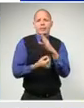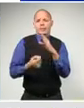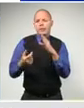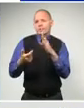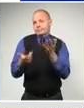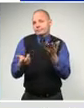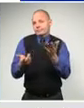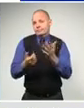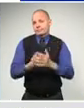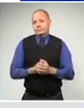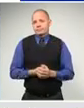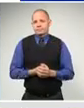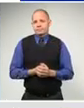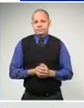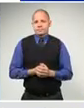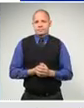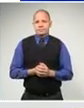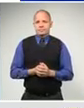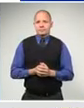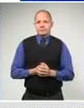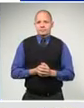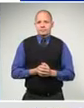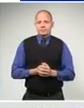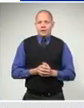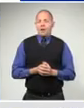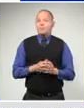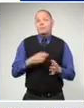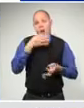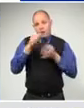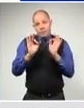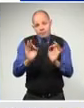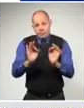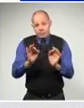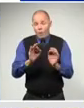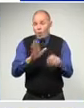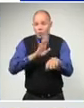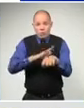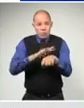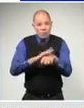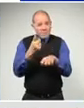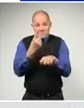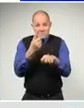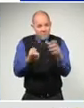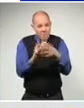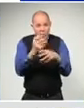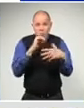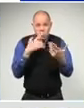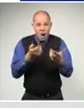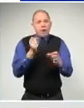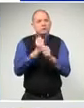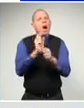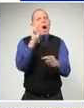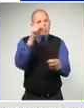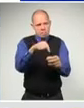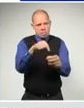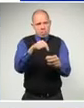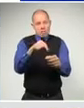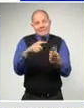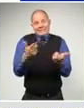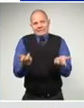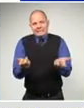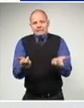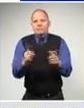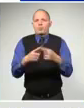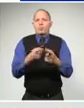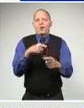ellos tienen que ver con un evento inicial o institucional que, como son trabajadores de diferentes